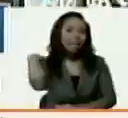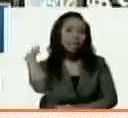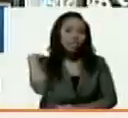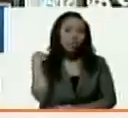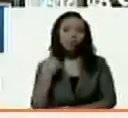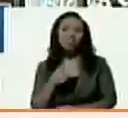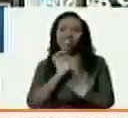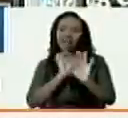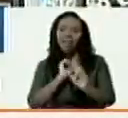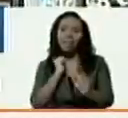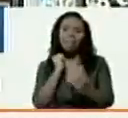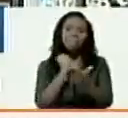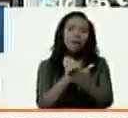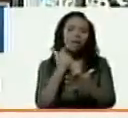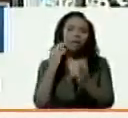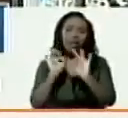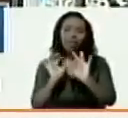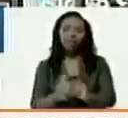Más nunca.